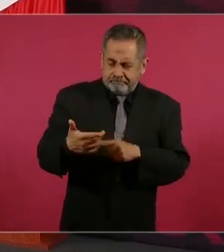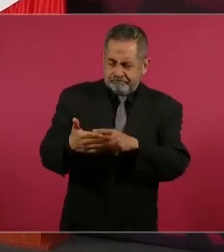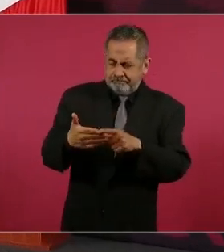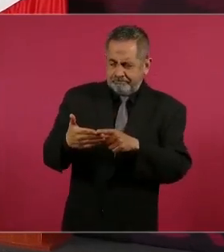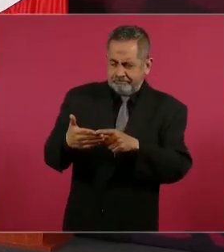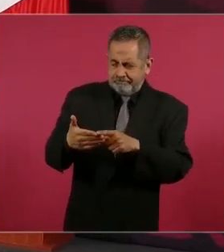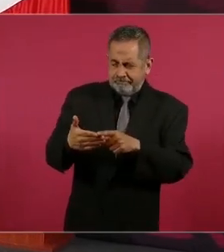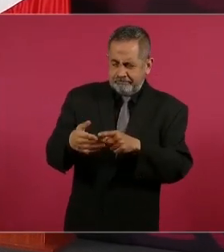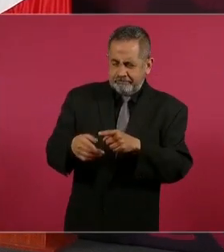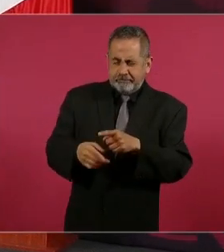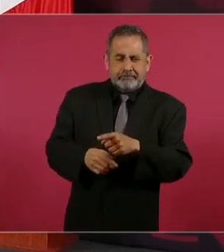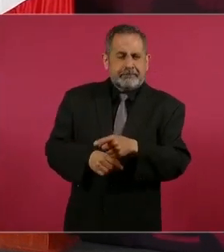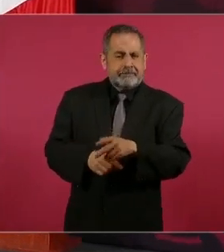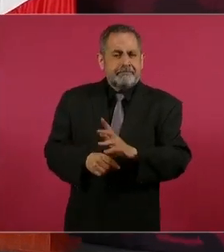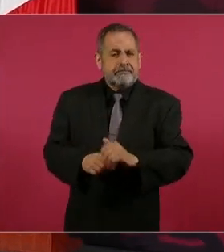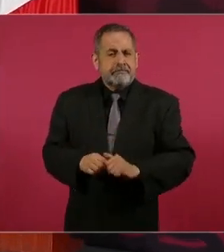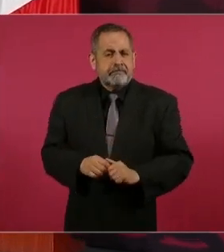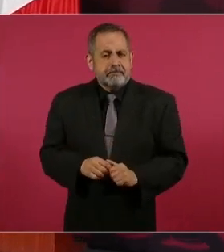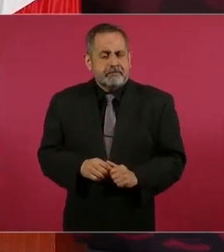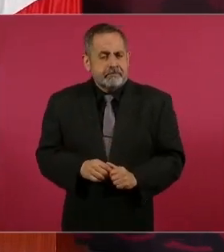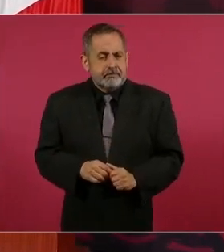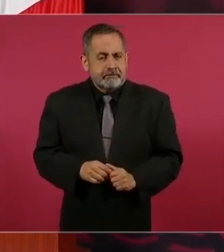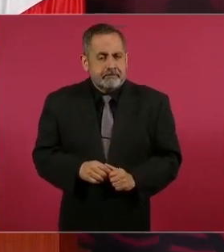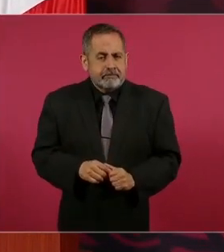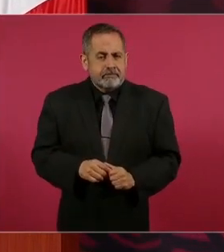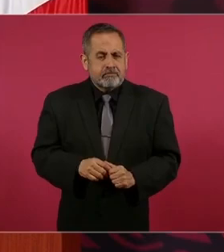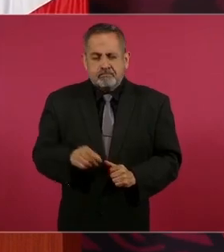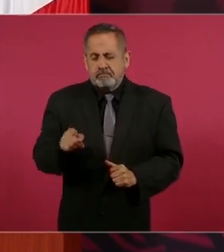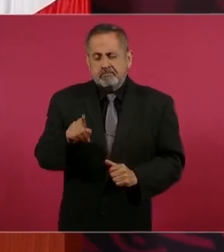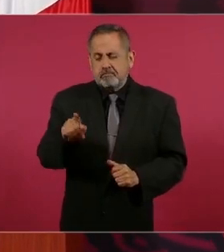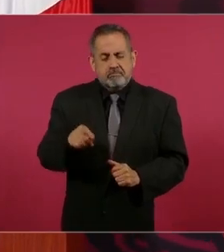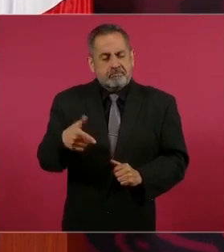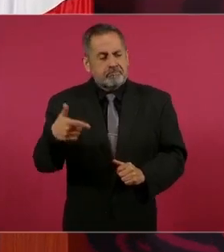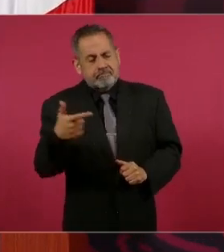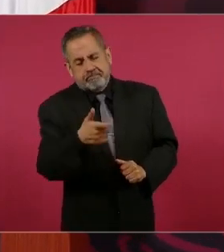es el equivalente a un disparo.